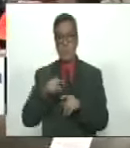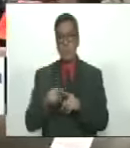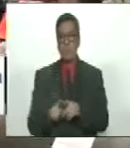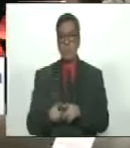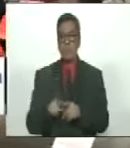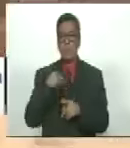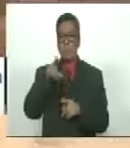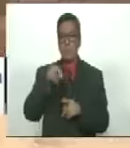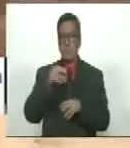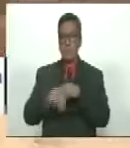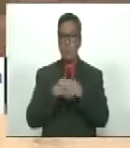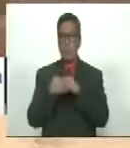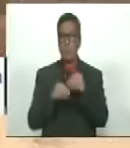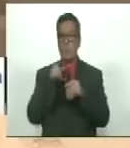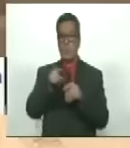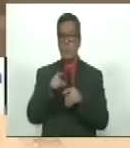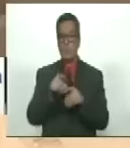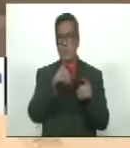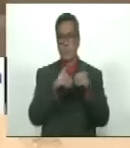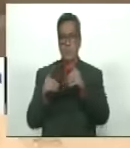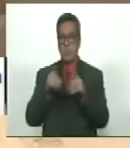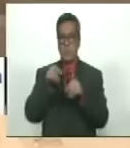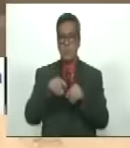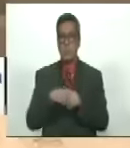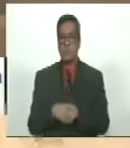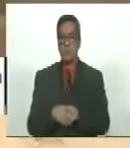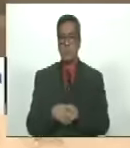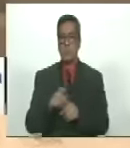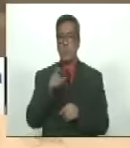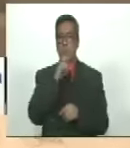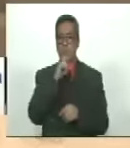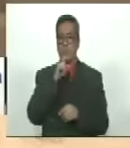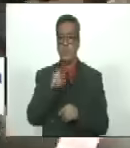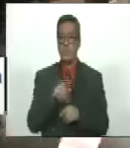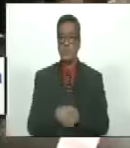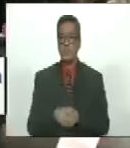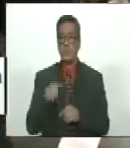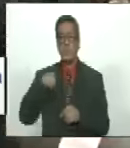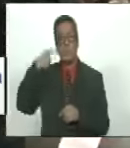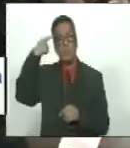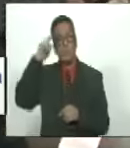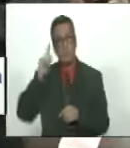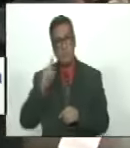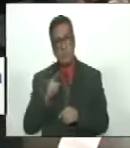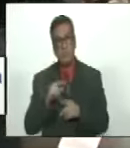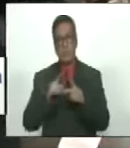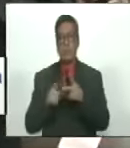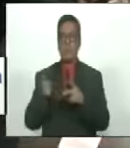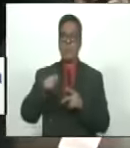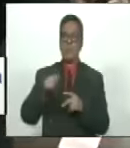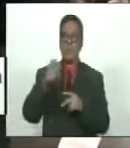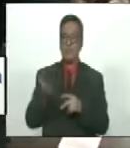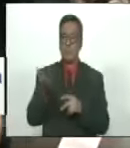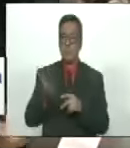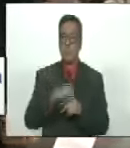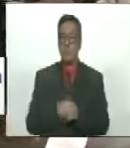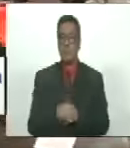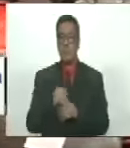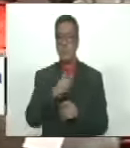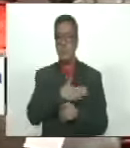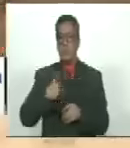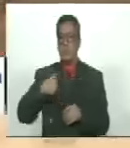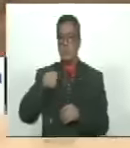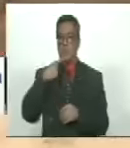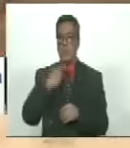que nos ha llevado a esta diatriba de manera más difícil. Así que yo creo que ese es el aporte sustantivo. Y quiero